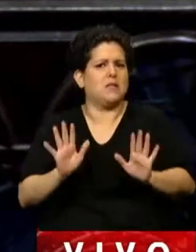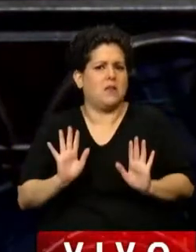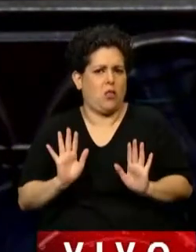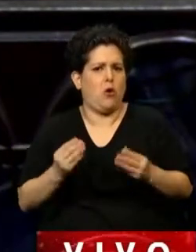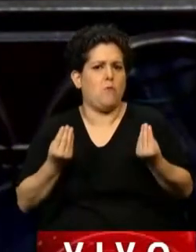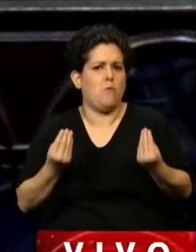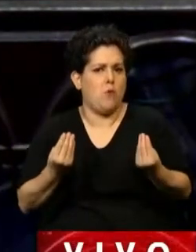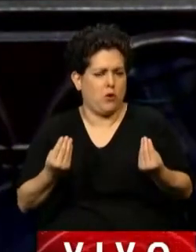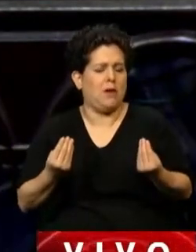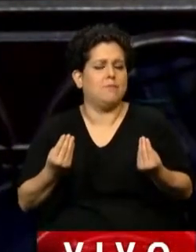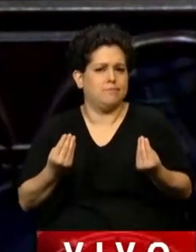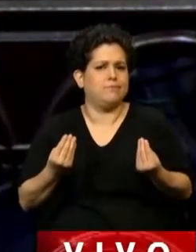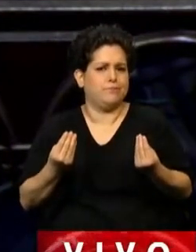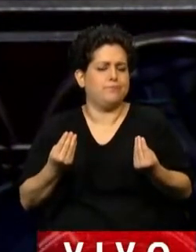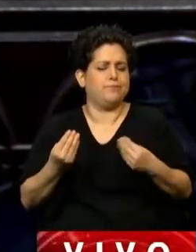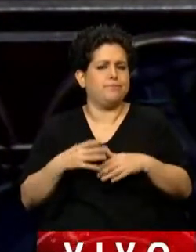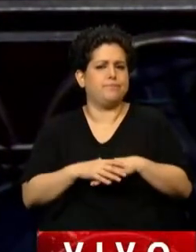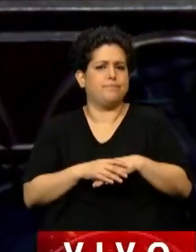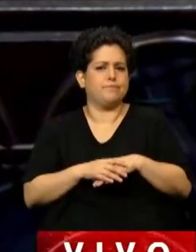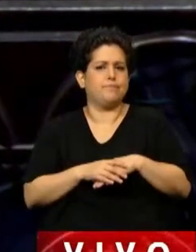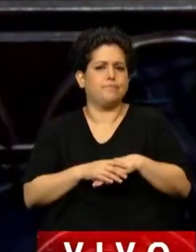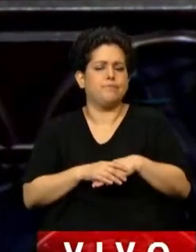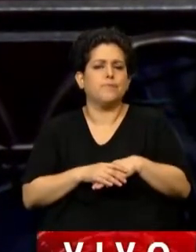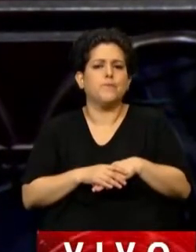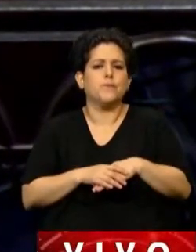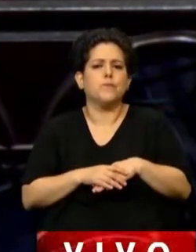Porque por algo, inclusive,